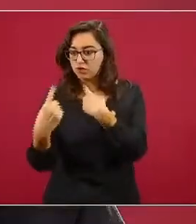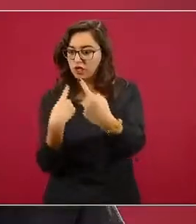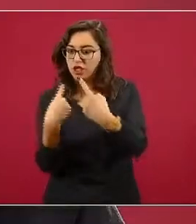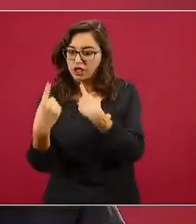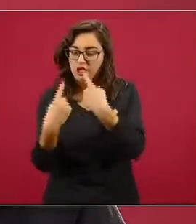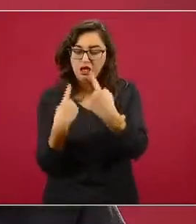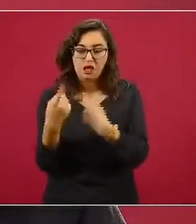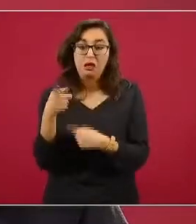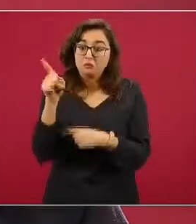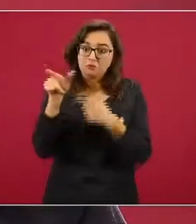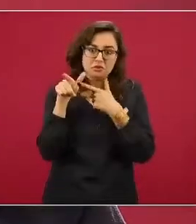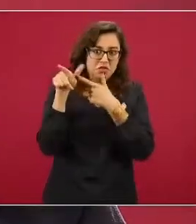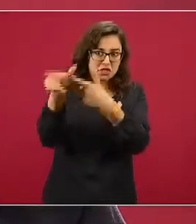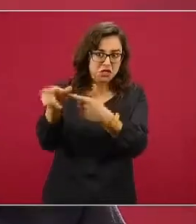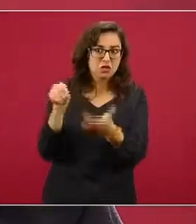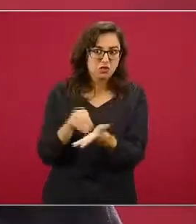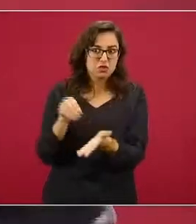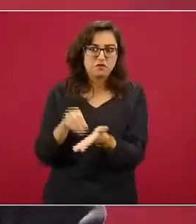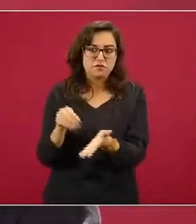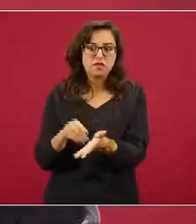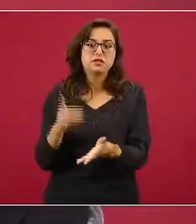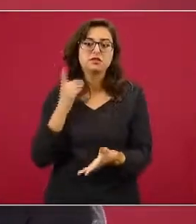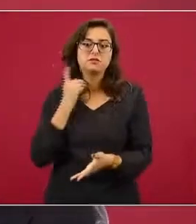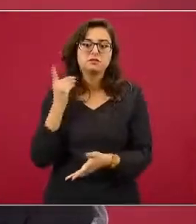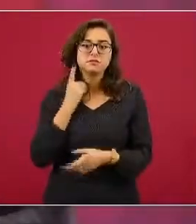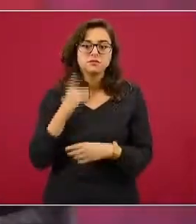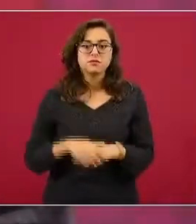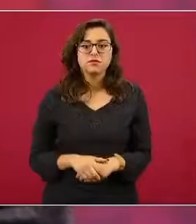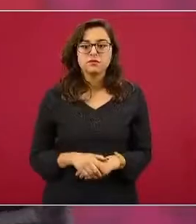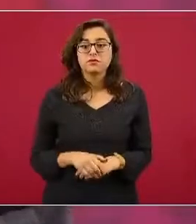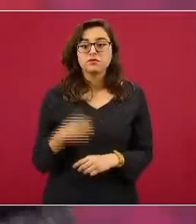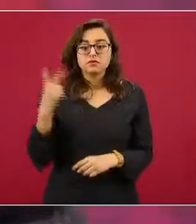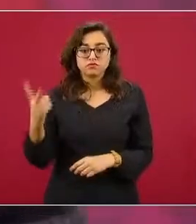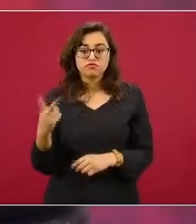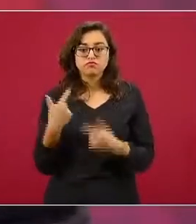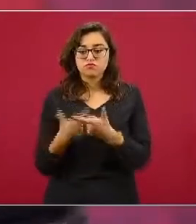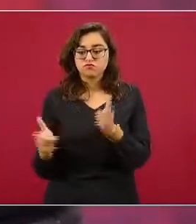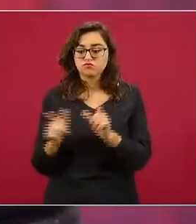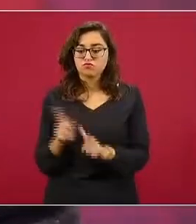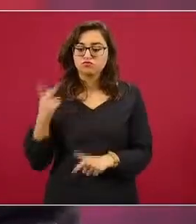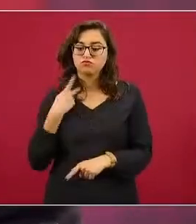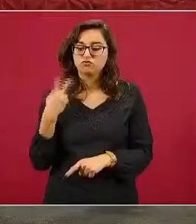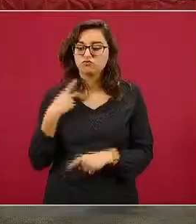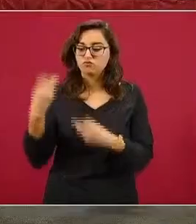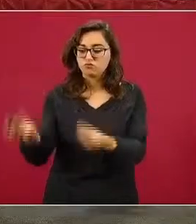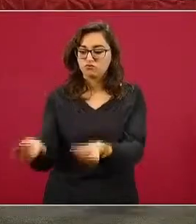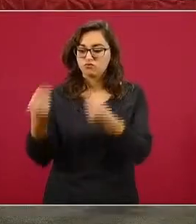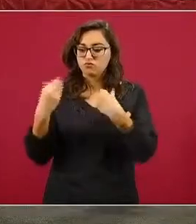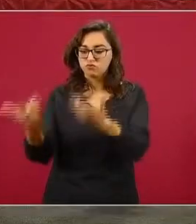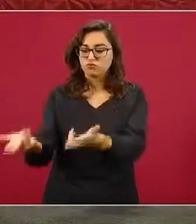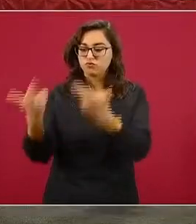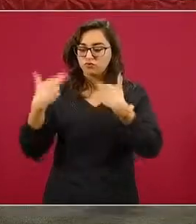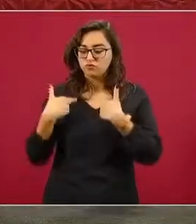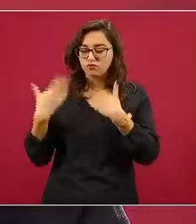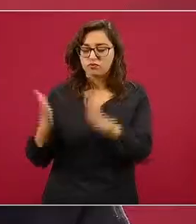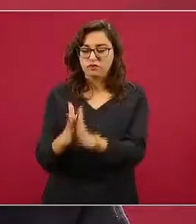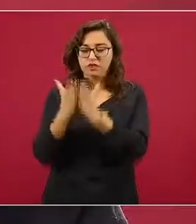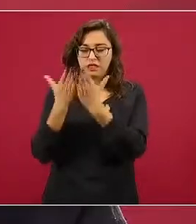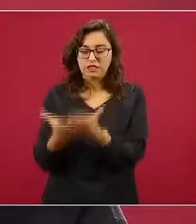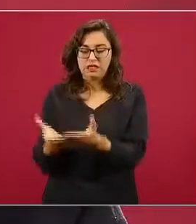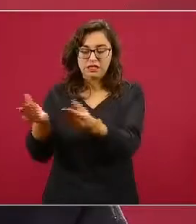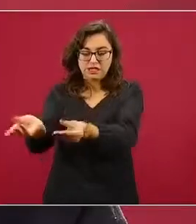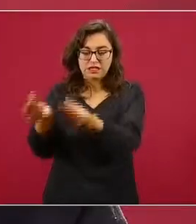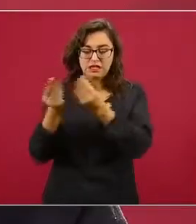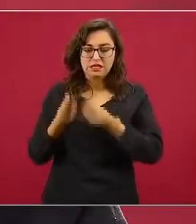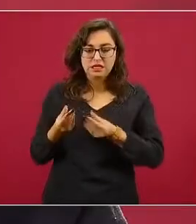diputadas de 2 partidos se acercaron a regalarme el libro, ahora ya lo vi ensamblado, impreso,